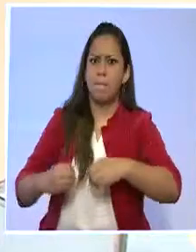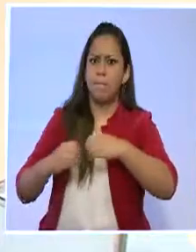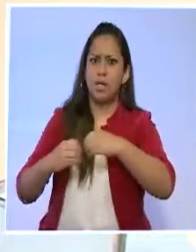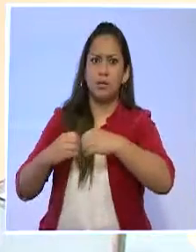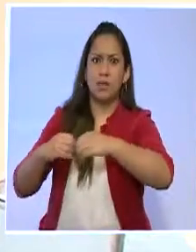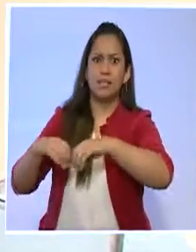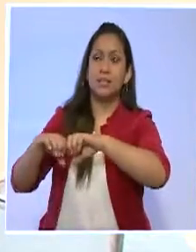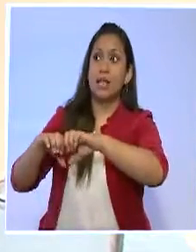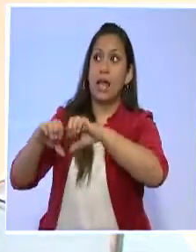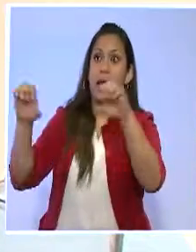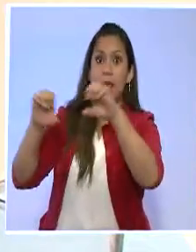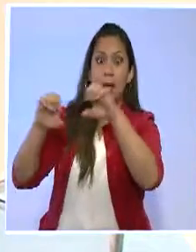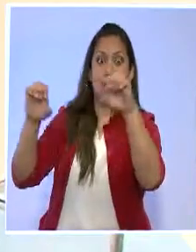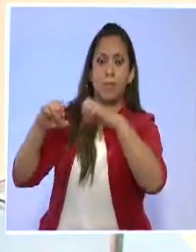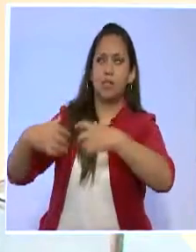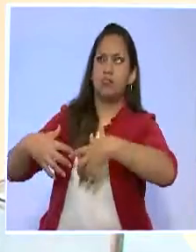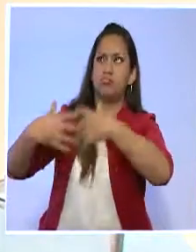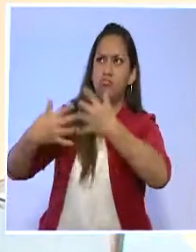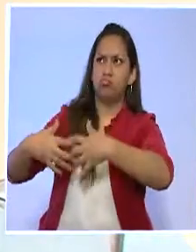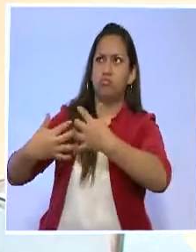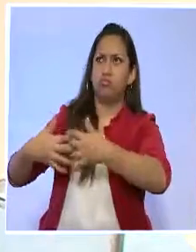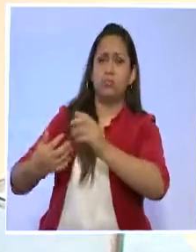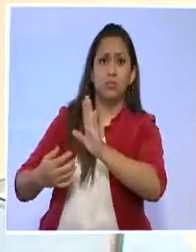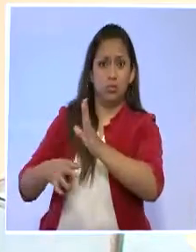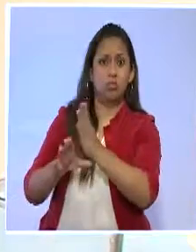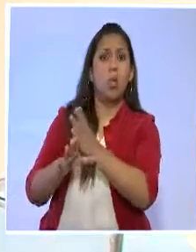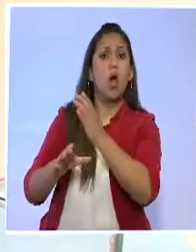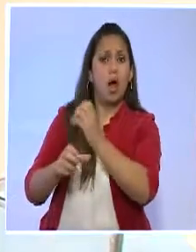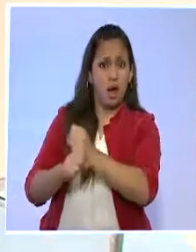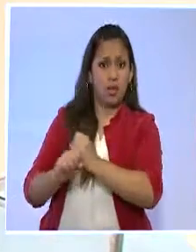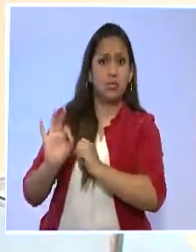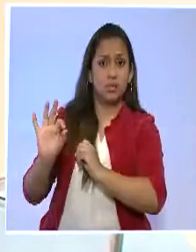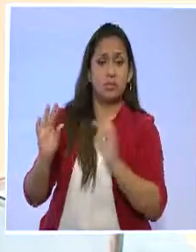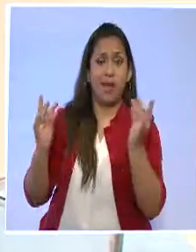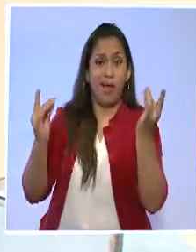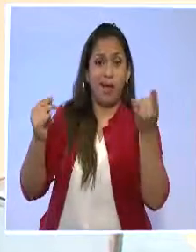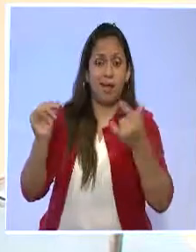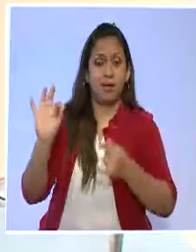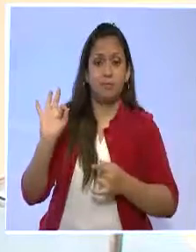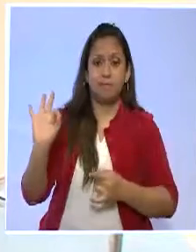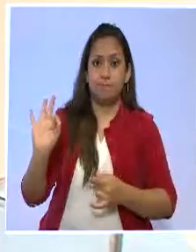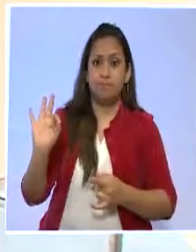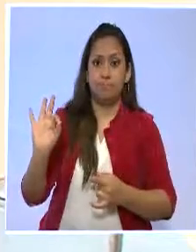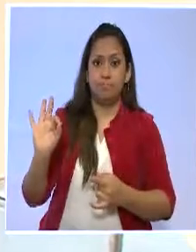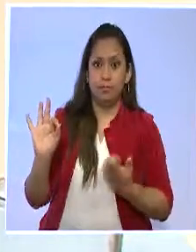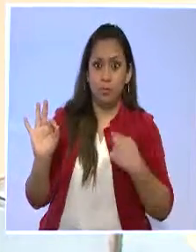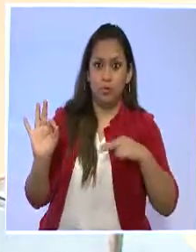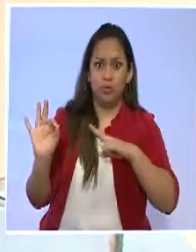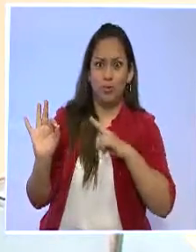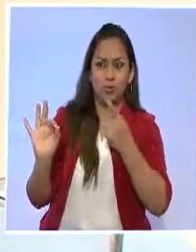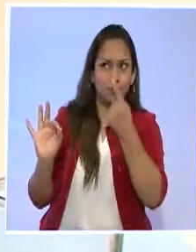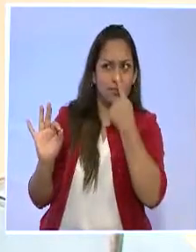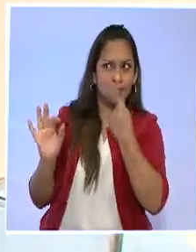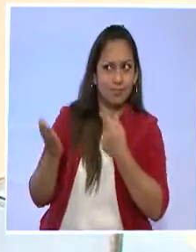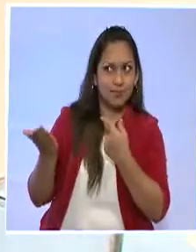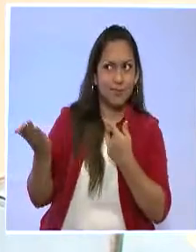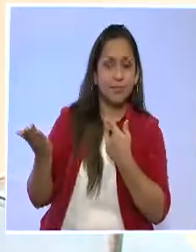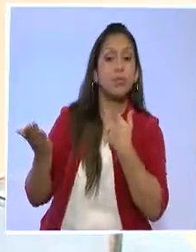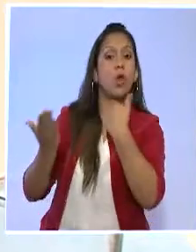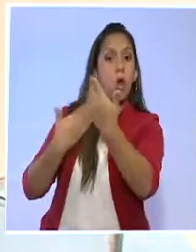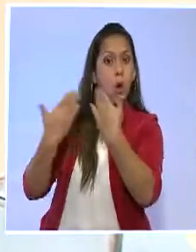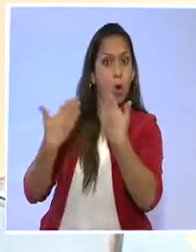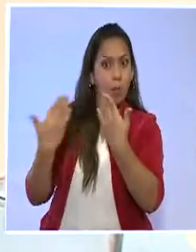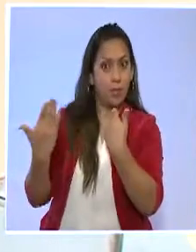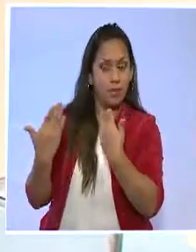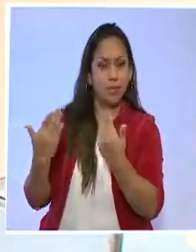agropecuaria entonces ellos están trabajando justamente a través de y con cooperación china para abrir